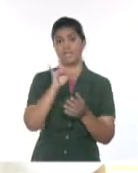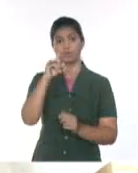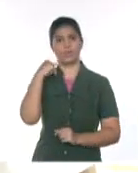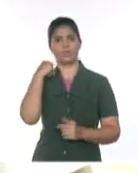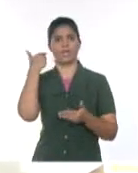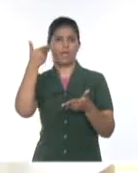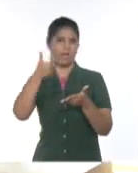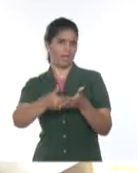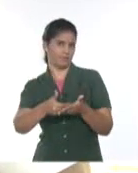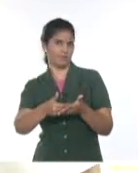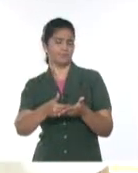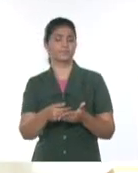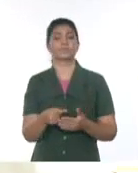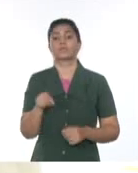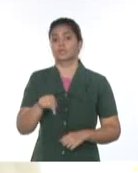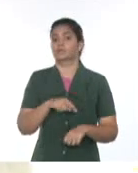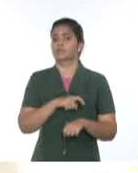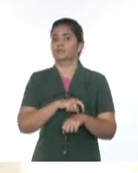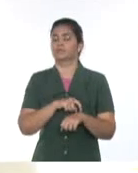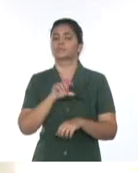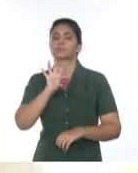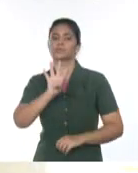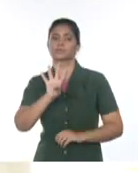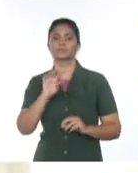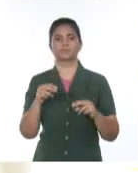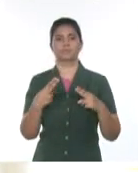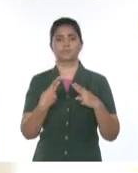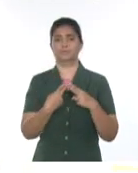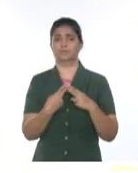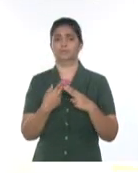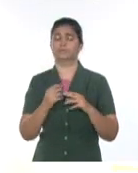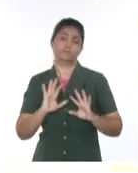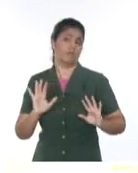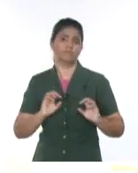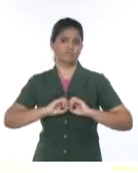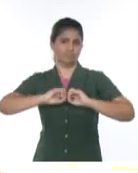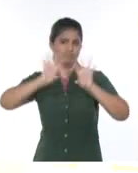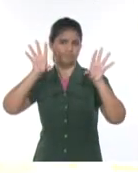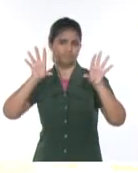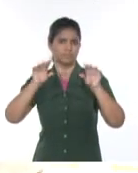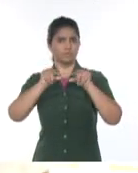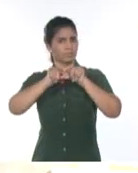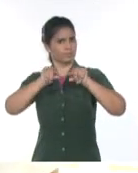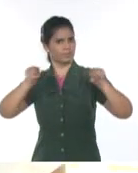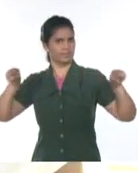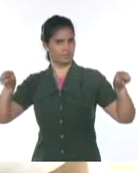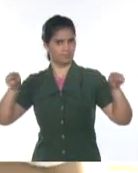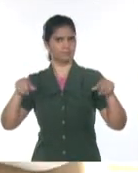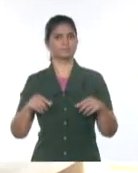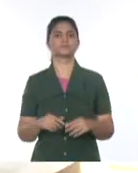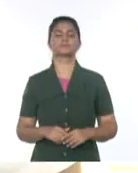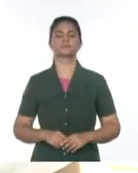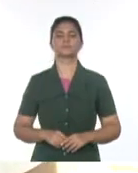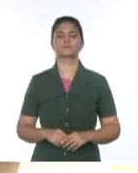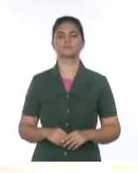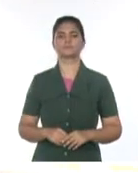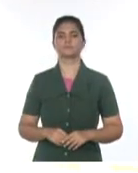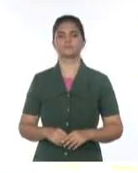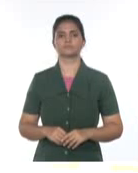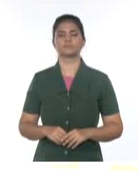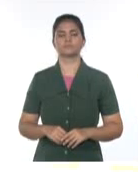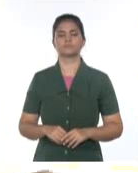nosotros en estos momentos nos encontramos en la 4ª edición, que ya salió la publicación, y